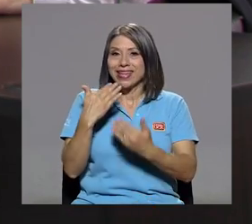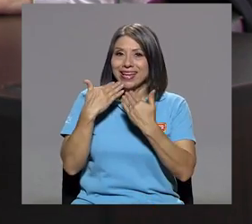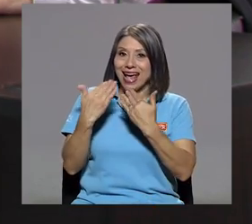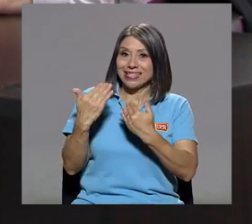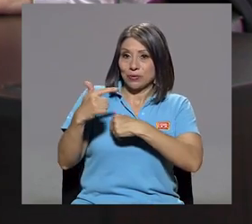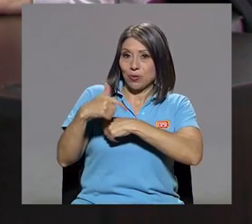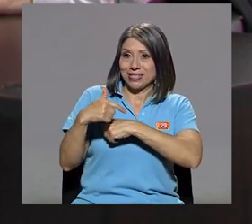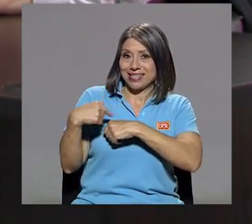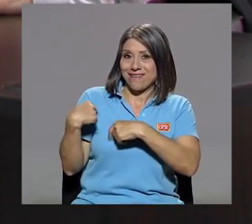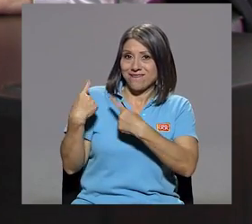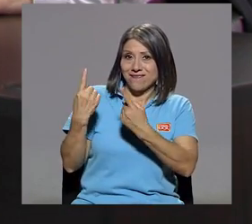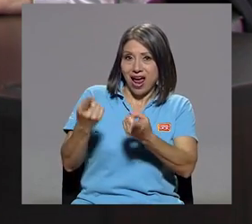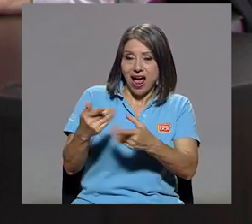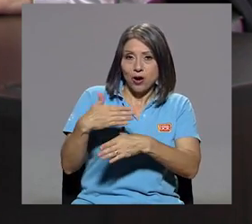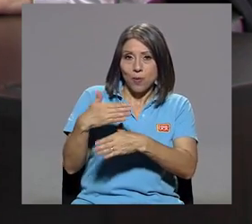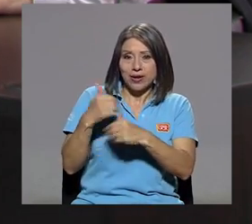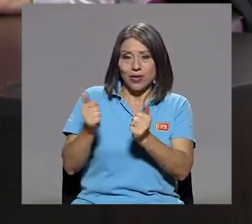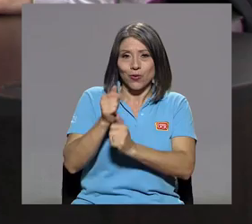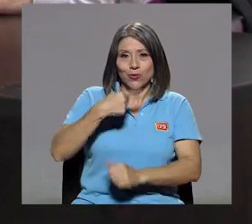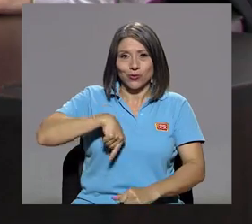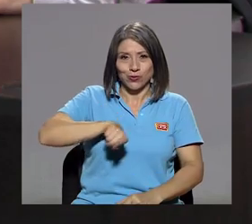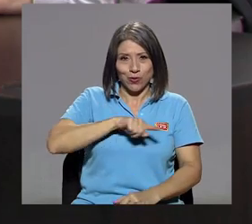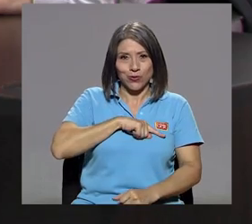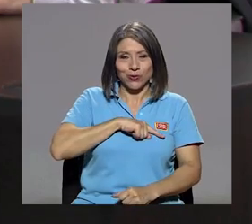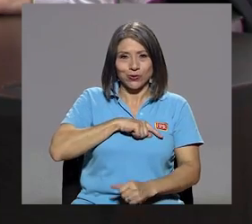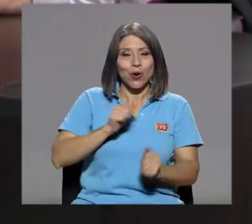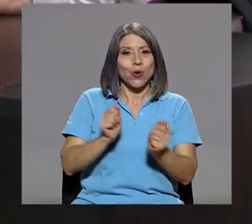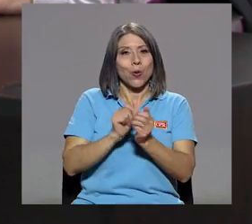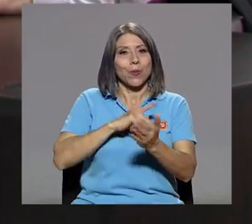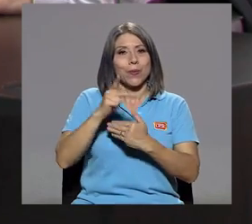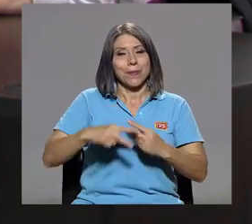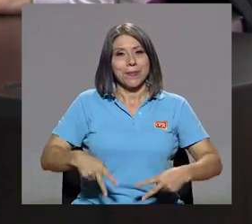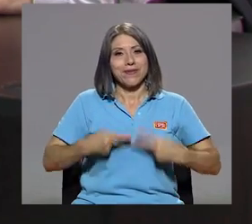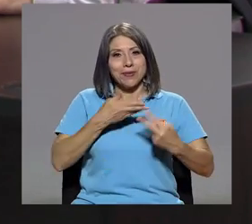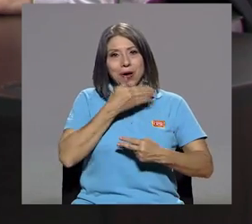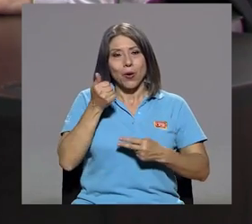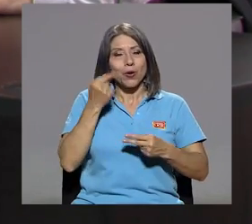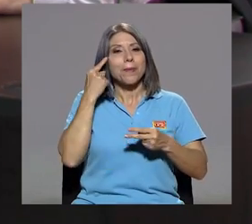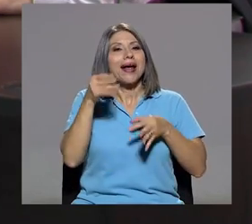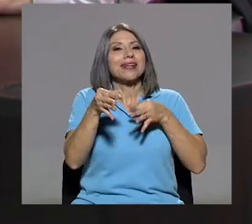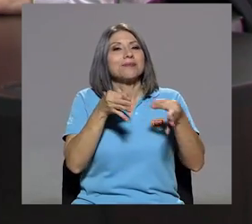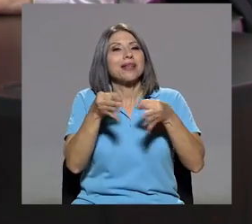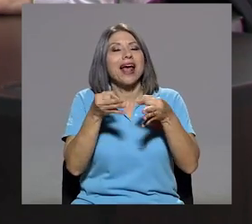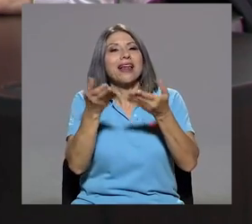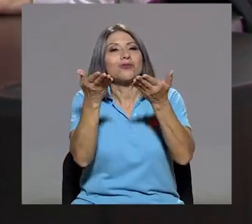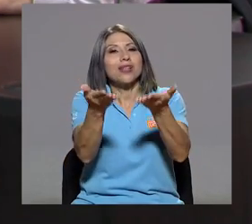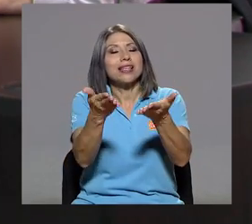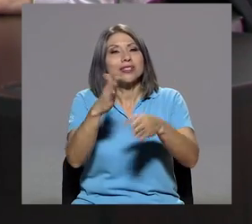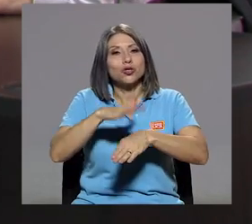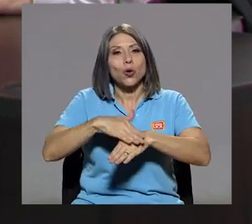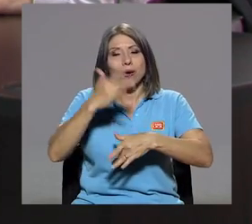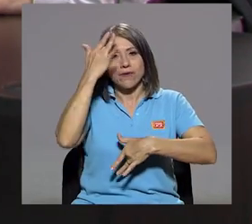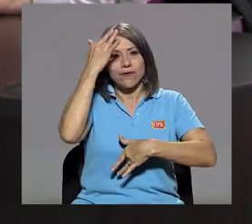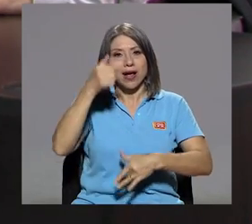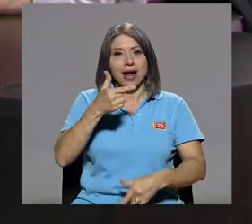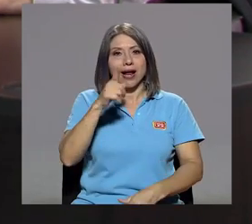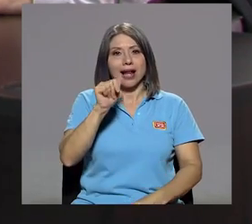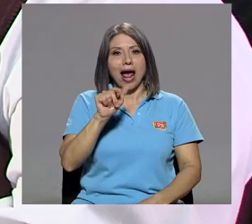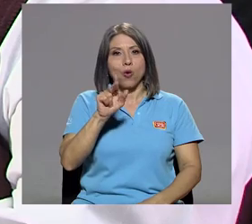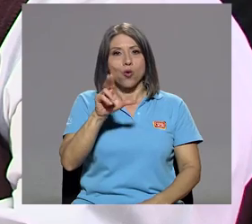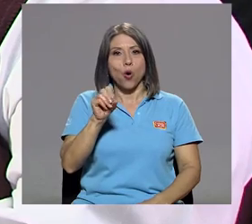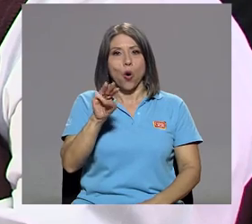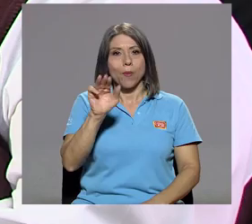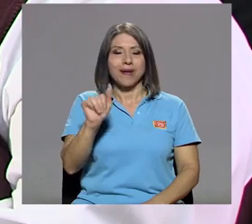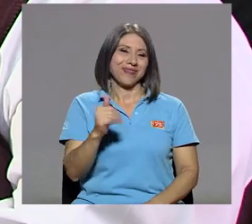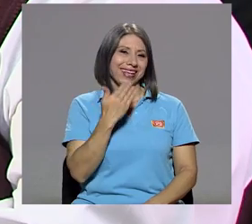rato que ha compartido con nosotros, ¿verdad? A través de Vivir Mejor, para explicarle a las personas un poco de glaucoma. Muchísimas gracias. Muchas